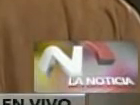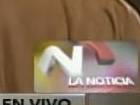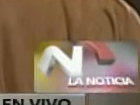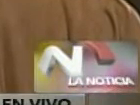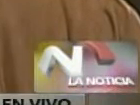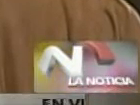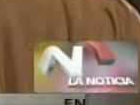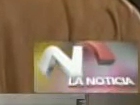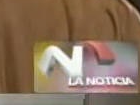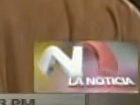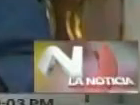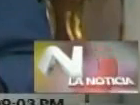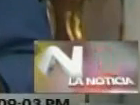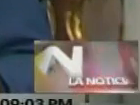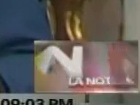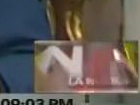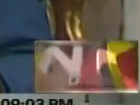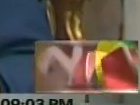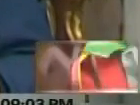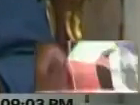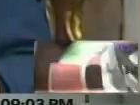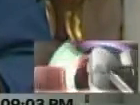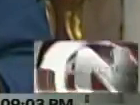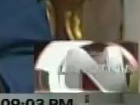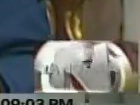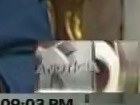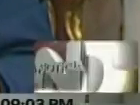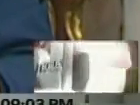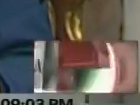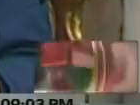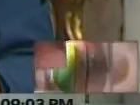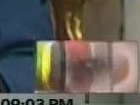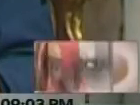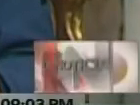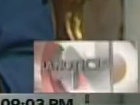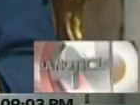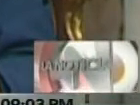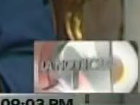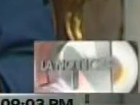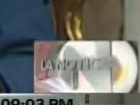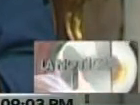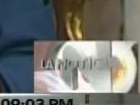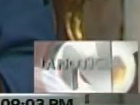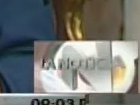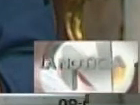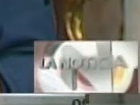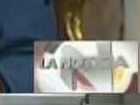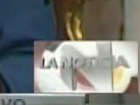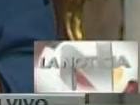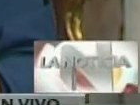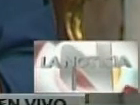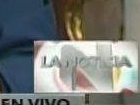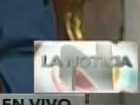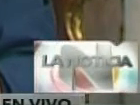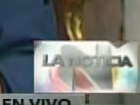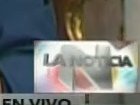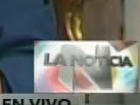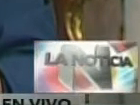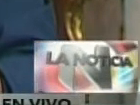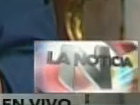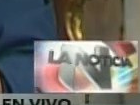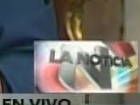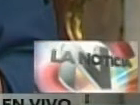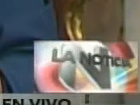Grandes rectificaciones en la práctica, en la acción ya a tomar en lo concreto. Y ahí nombra un Estado Mayor,